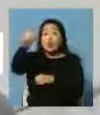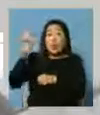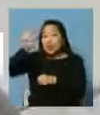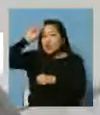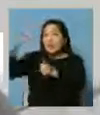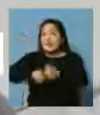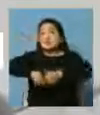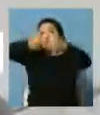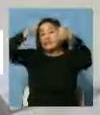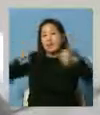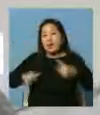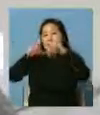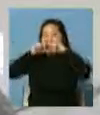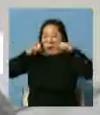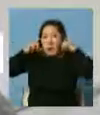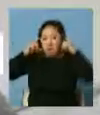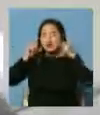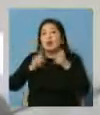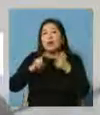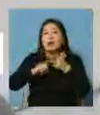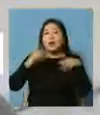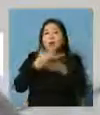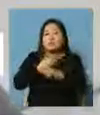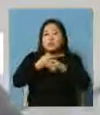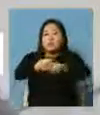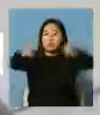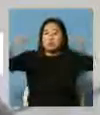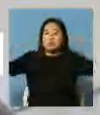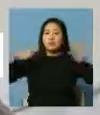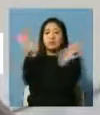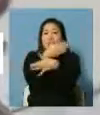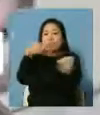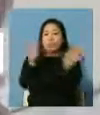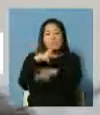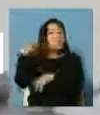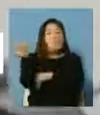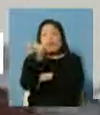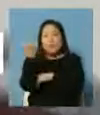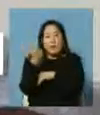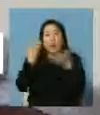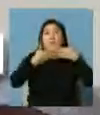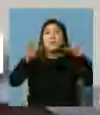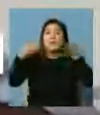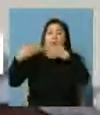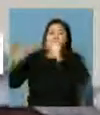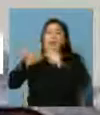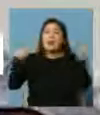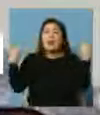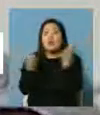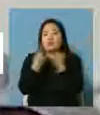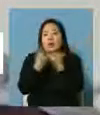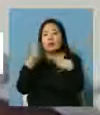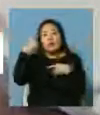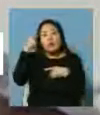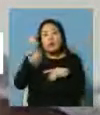respetar distanciamiento, usar barbijos, ventilar, eso es súper importante, ventilar los ambientes,